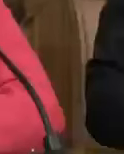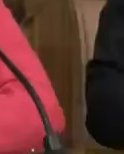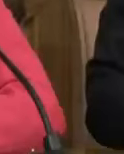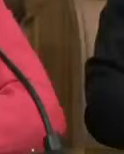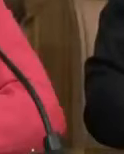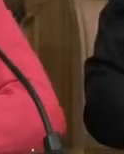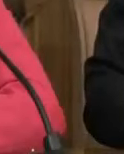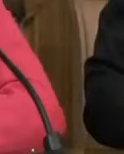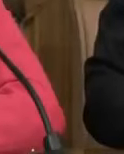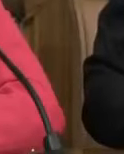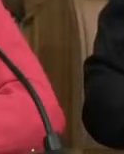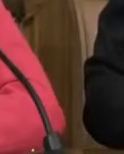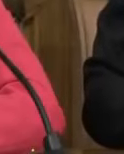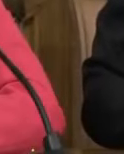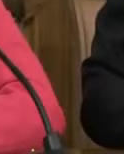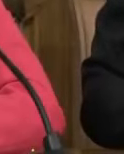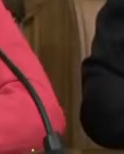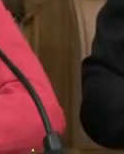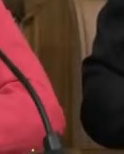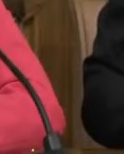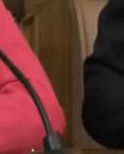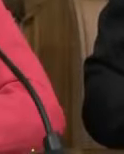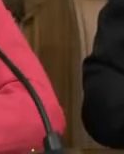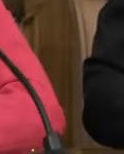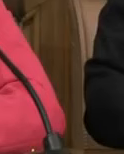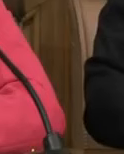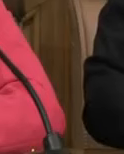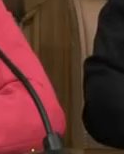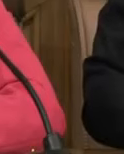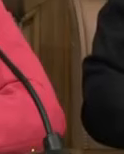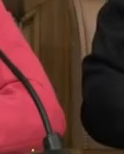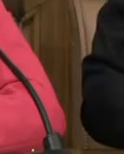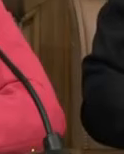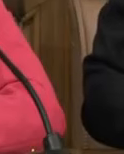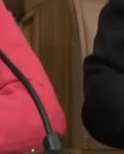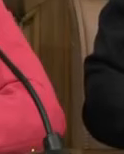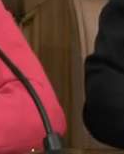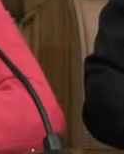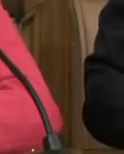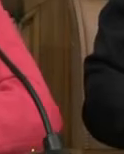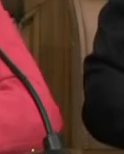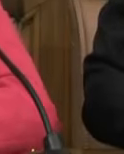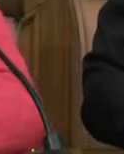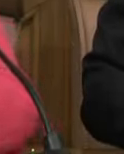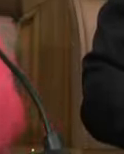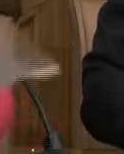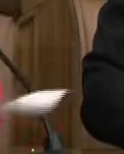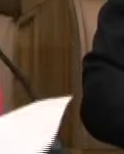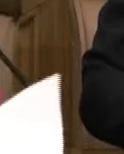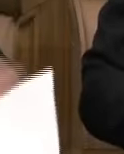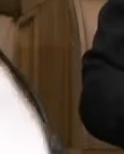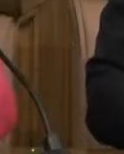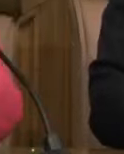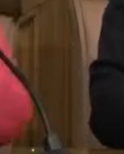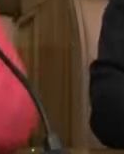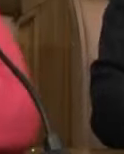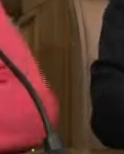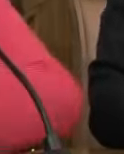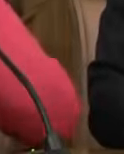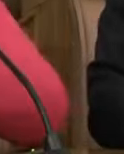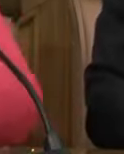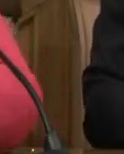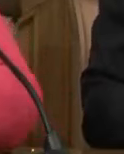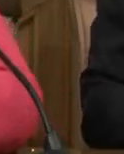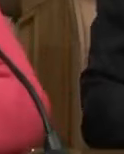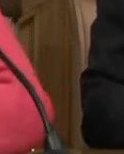Siguiente. Centésimo nonagésimo cuarto. Se sugiere aprobar con modificación el contenido del artículo 82, el cual queda redactado en los